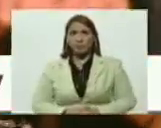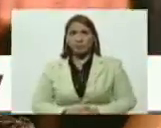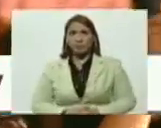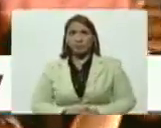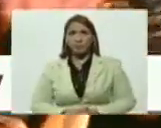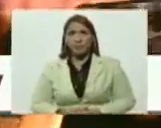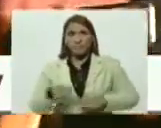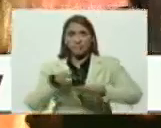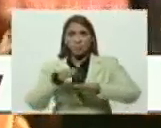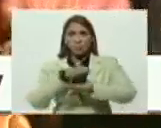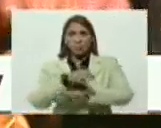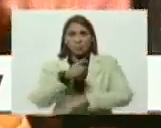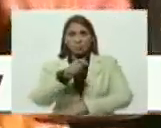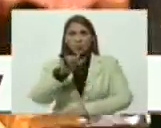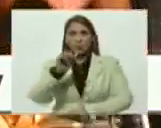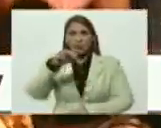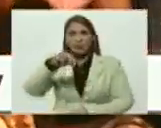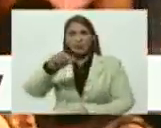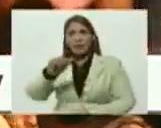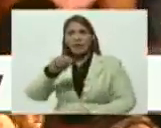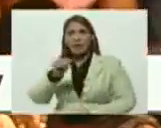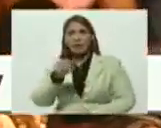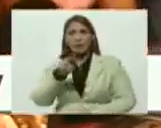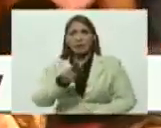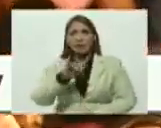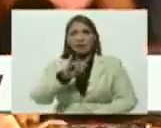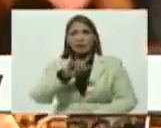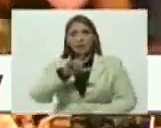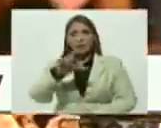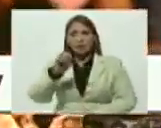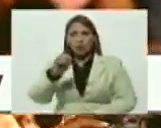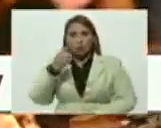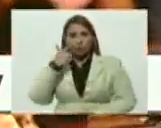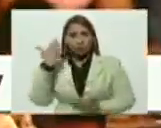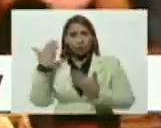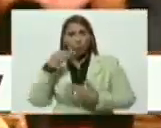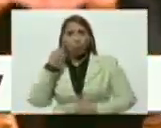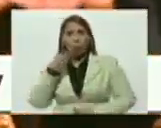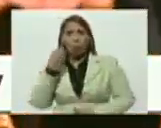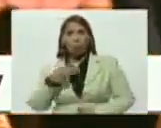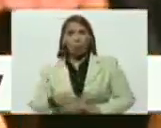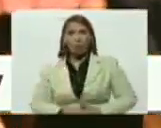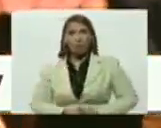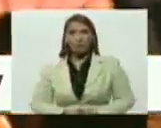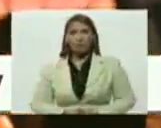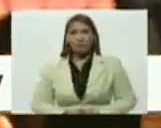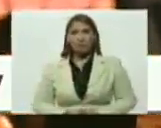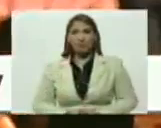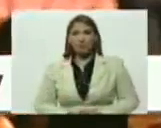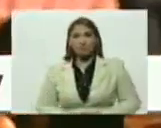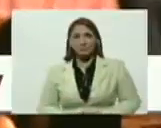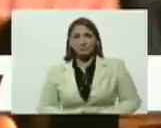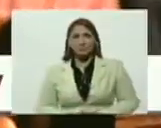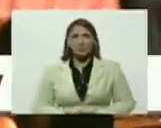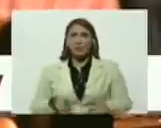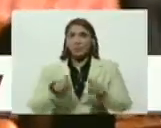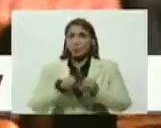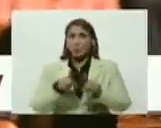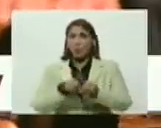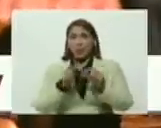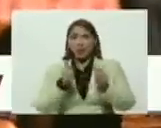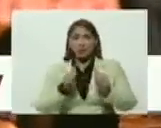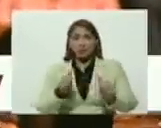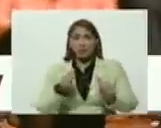el municipio Tinaquillo. John Moreno, mira John, jovencito, el Catire John, parece un artista, mira, de